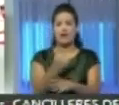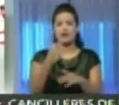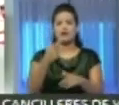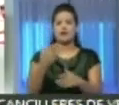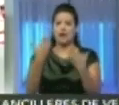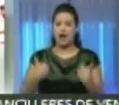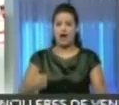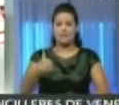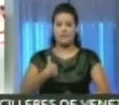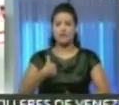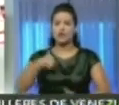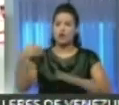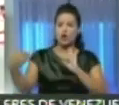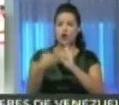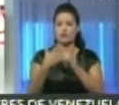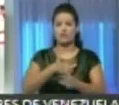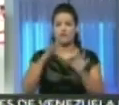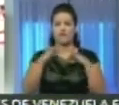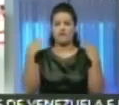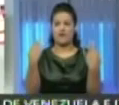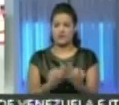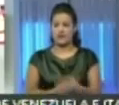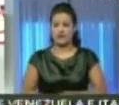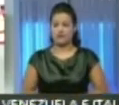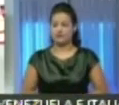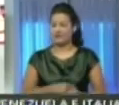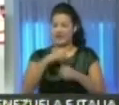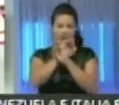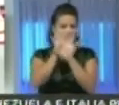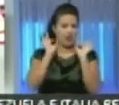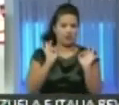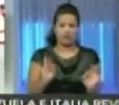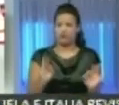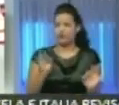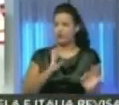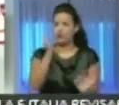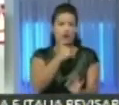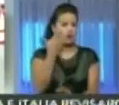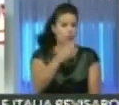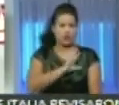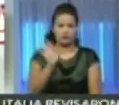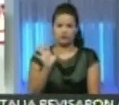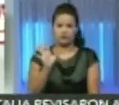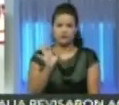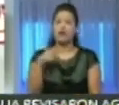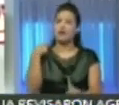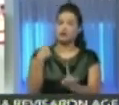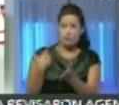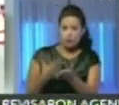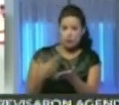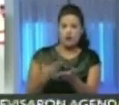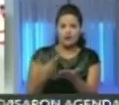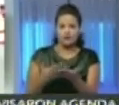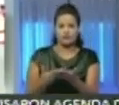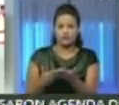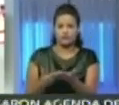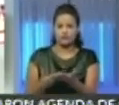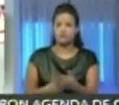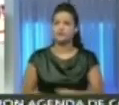mi persona y contra mi familia, sin duda alguna, sin duda alguna. Y a las pruebas me